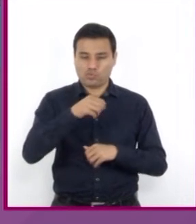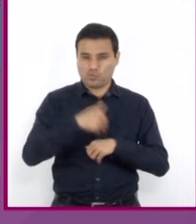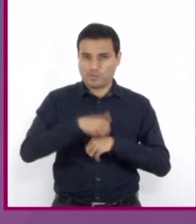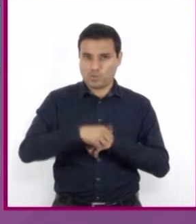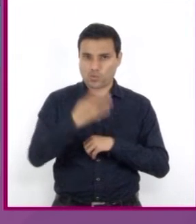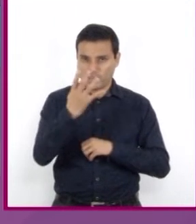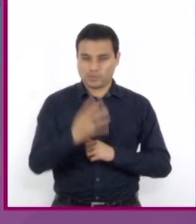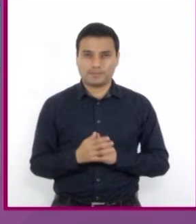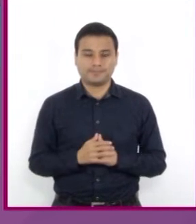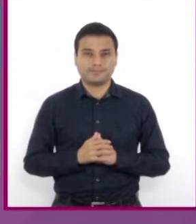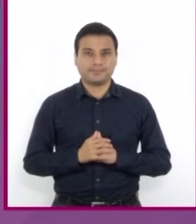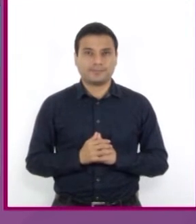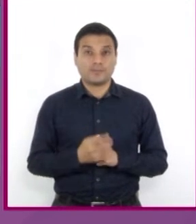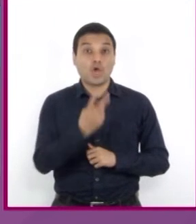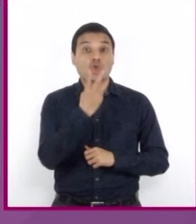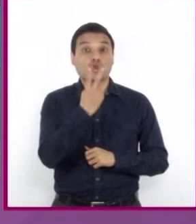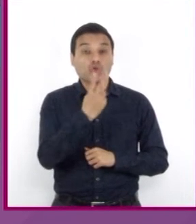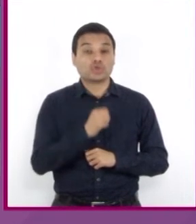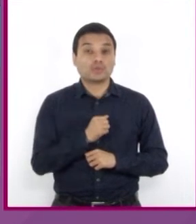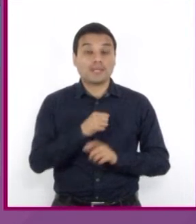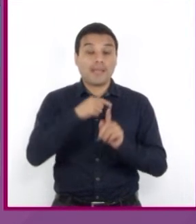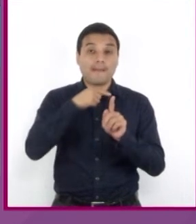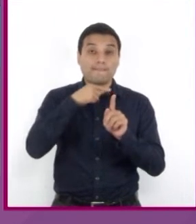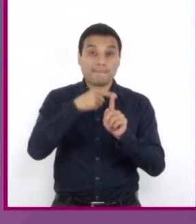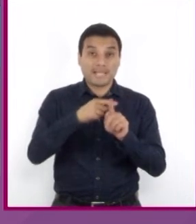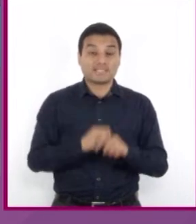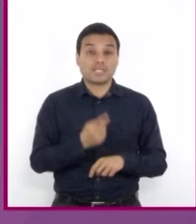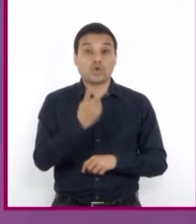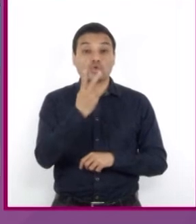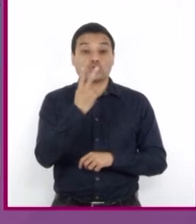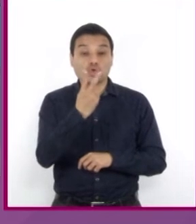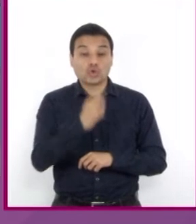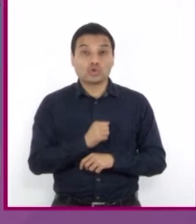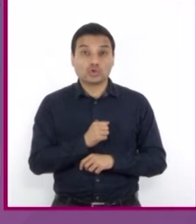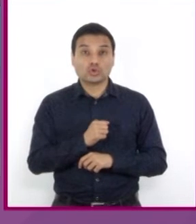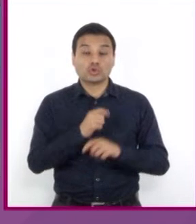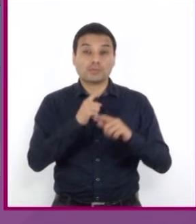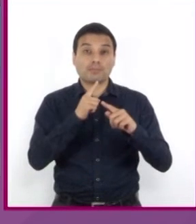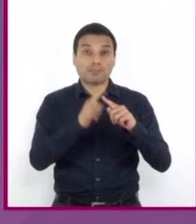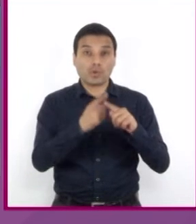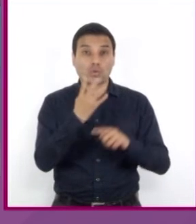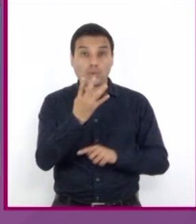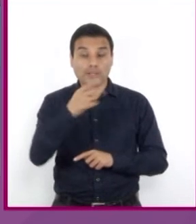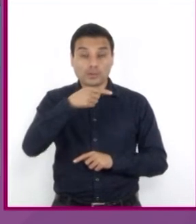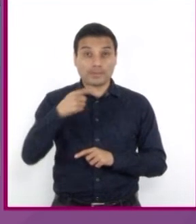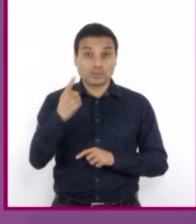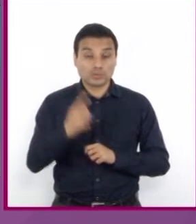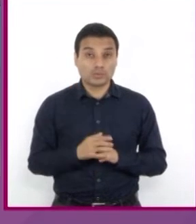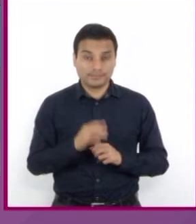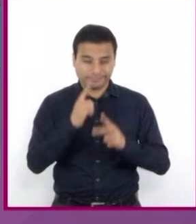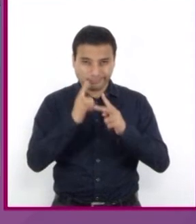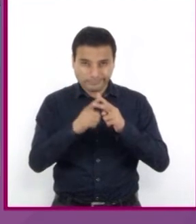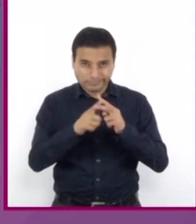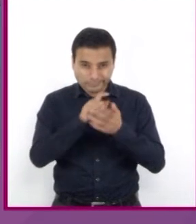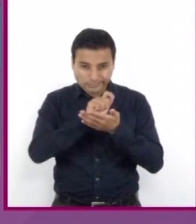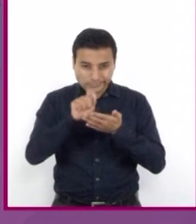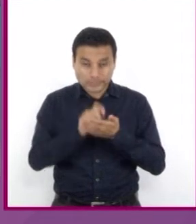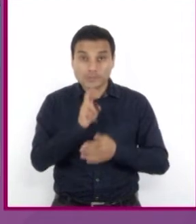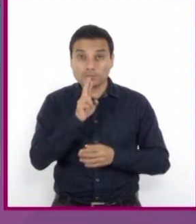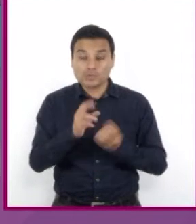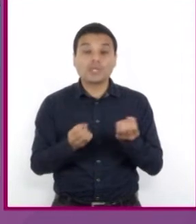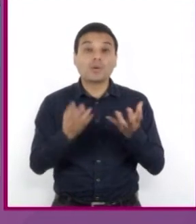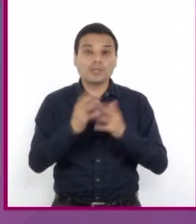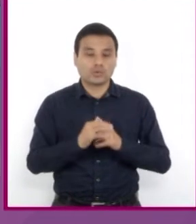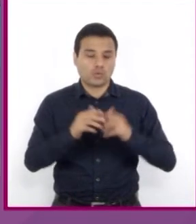4. 2 más el doble de la diferencia de 4 y 1. Al realizar las operaciones, el resultado es